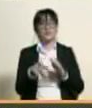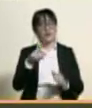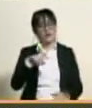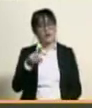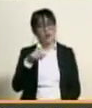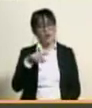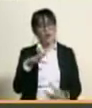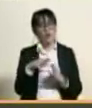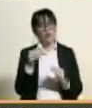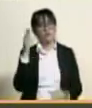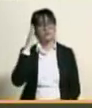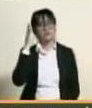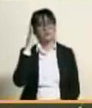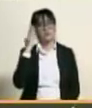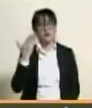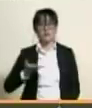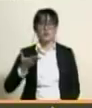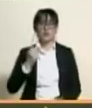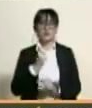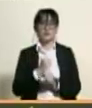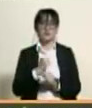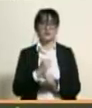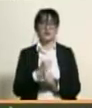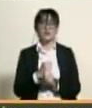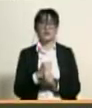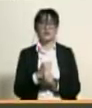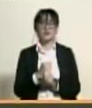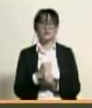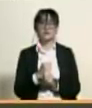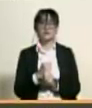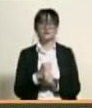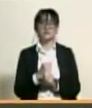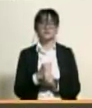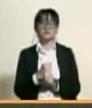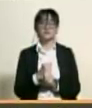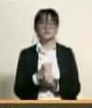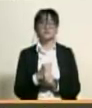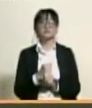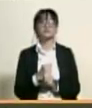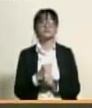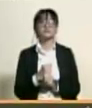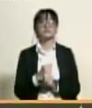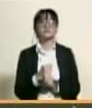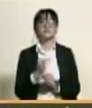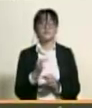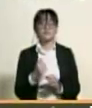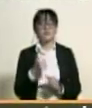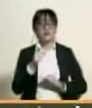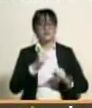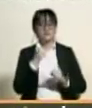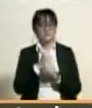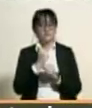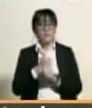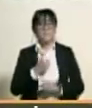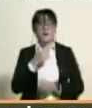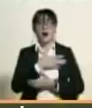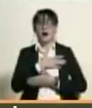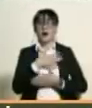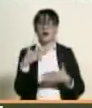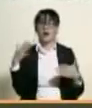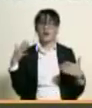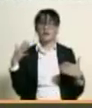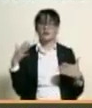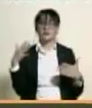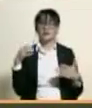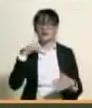esta importante operación. Repito, quiero significar que es una de las operaciones policiales más grandes que